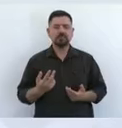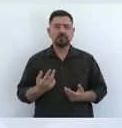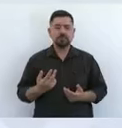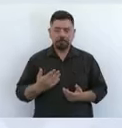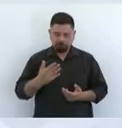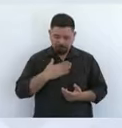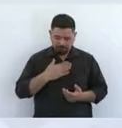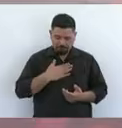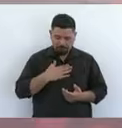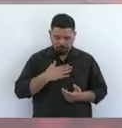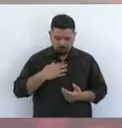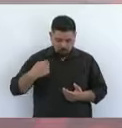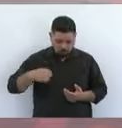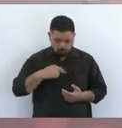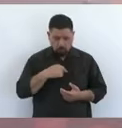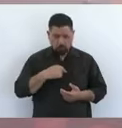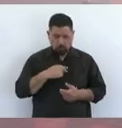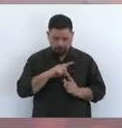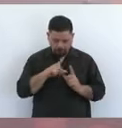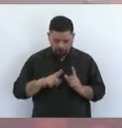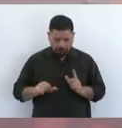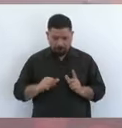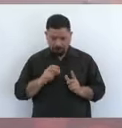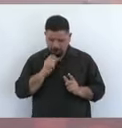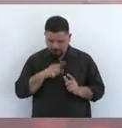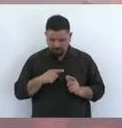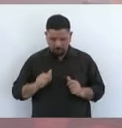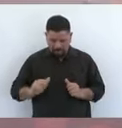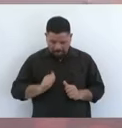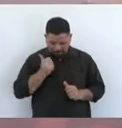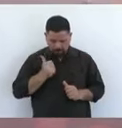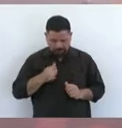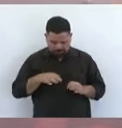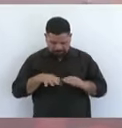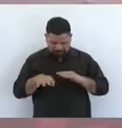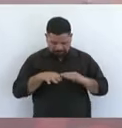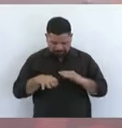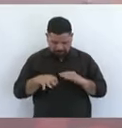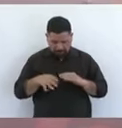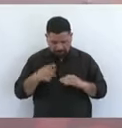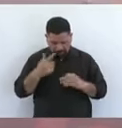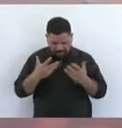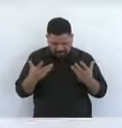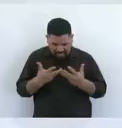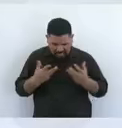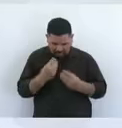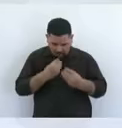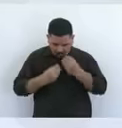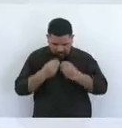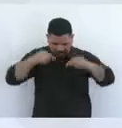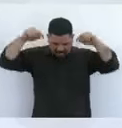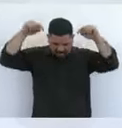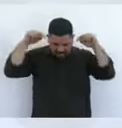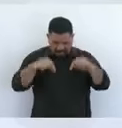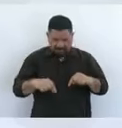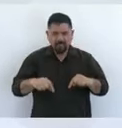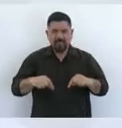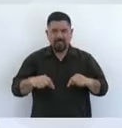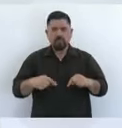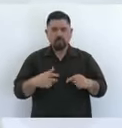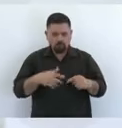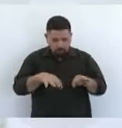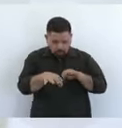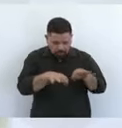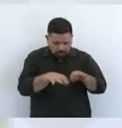autosuficiencia alimentaria, que se produzca lo que consumimos,